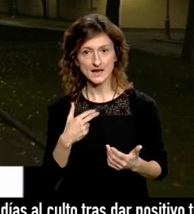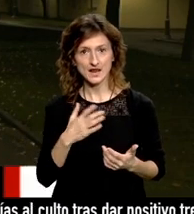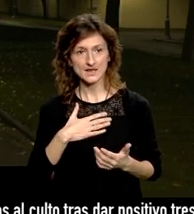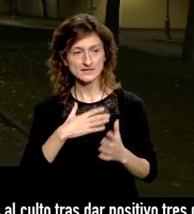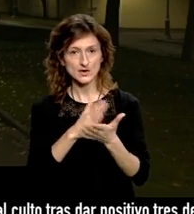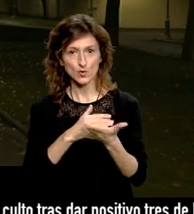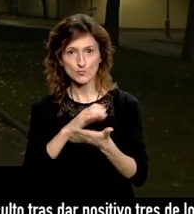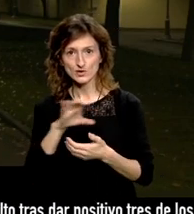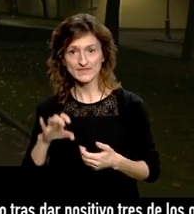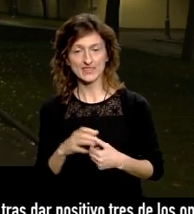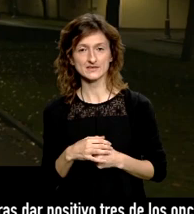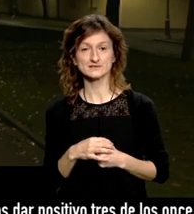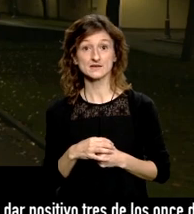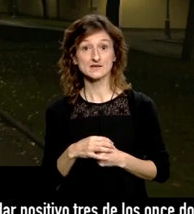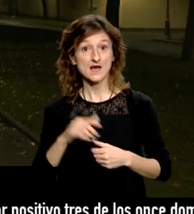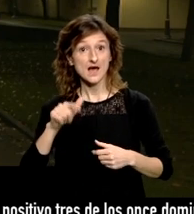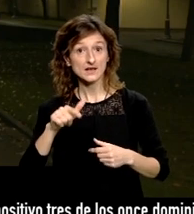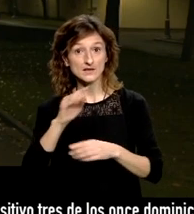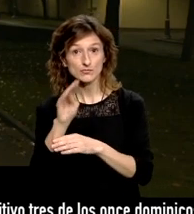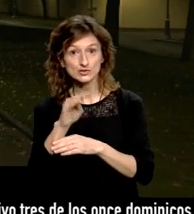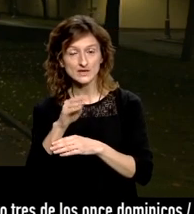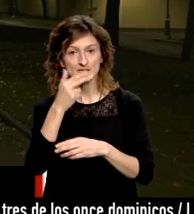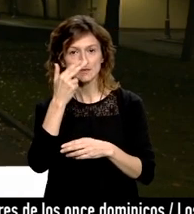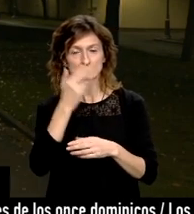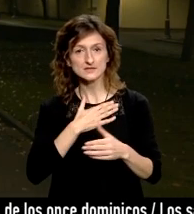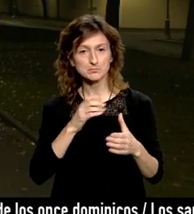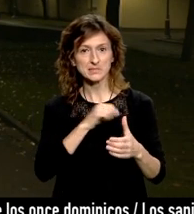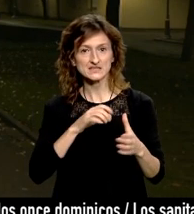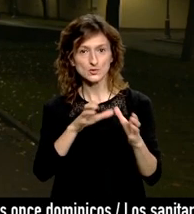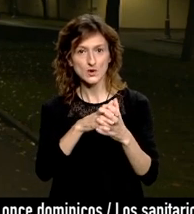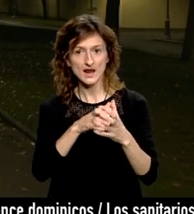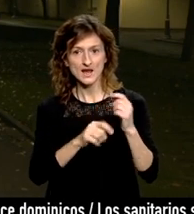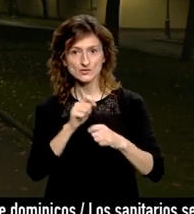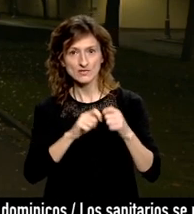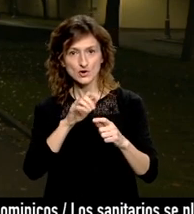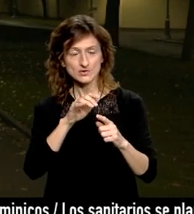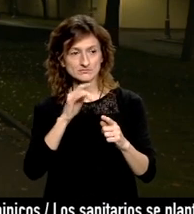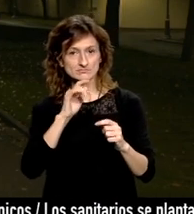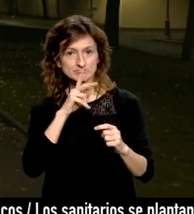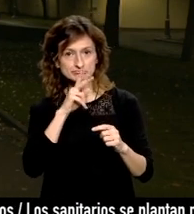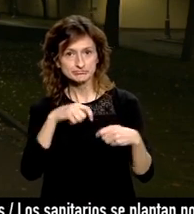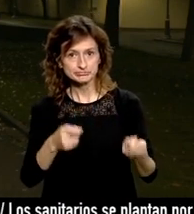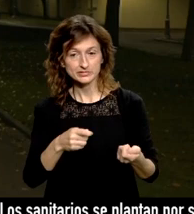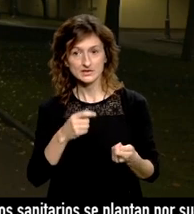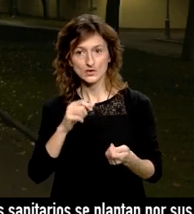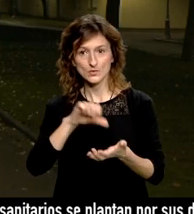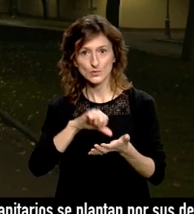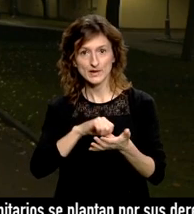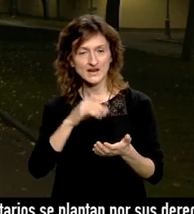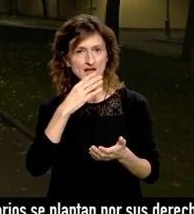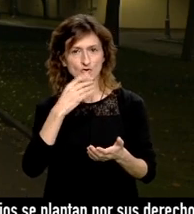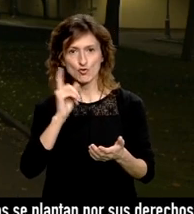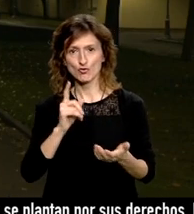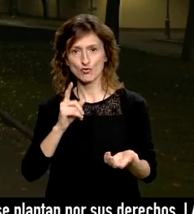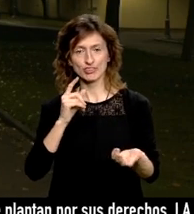nuestras comunidades, porque aquí lo que se está protegiendo son los intereses muy particulares de alguna asociación ecologista extrema y desde luego urbana y que